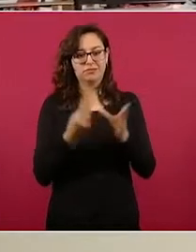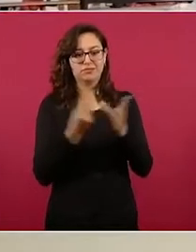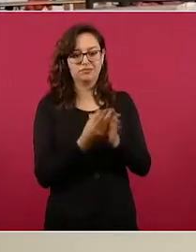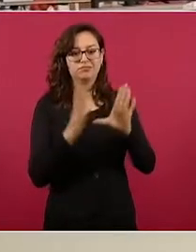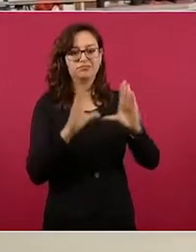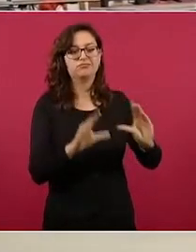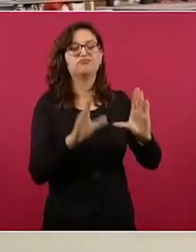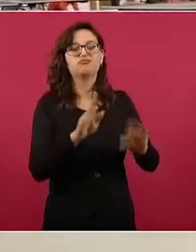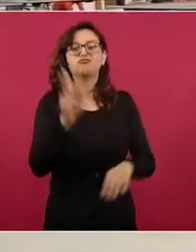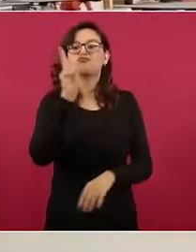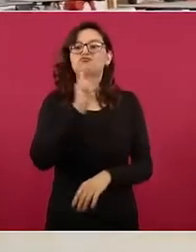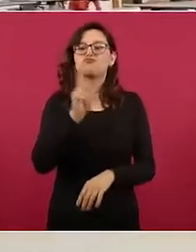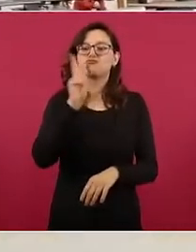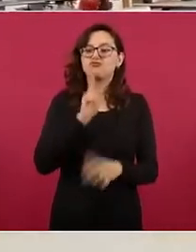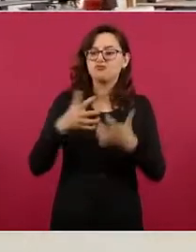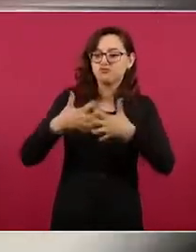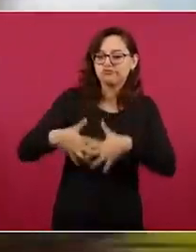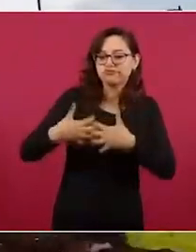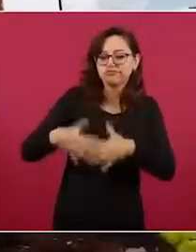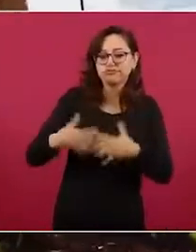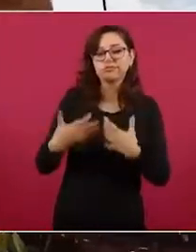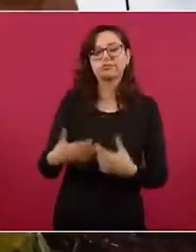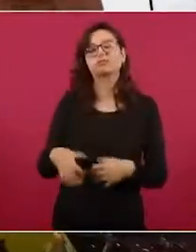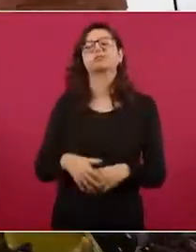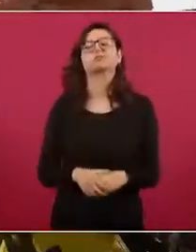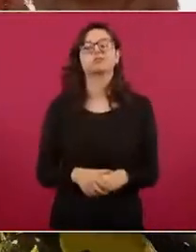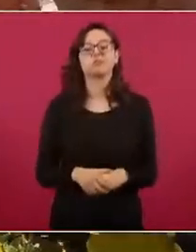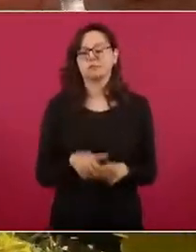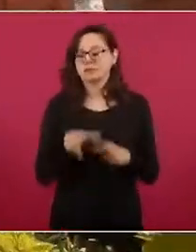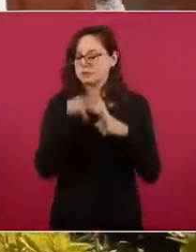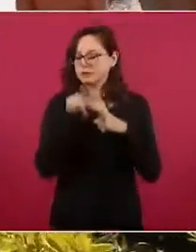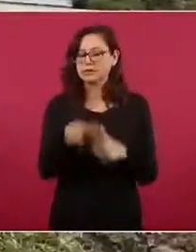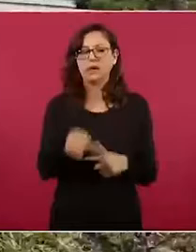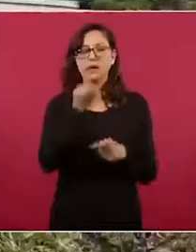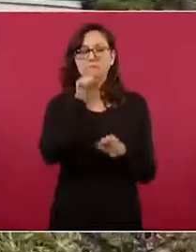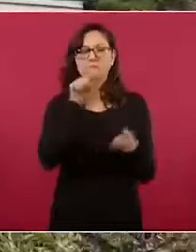y pruebas del manejo del proceso central. Continúa el cultivo y